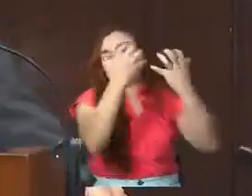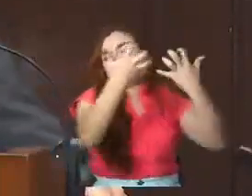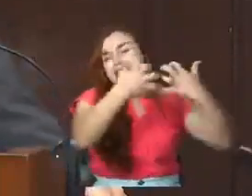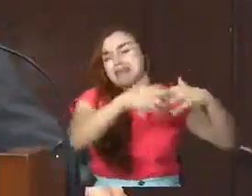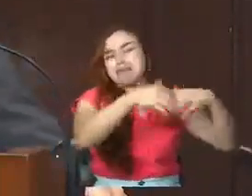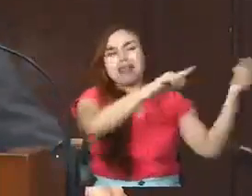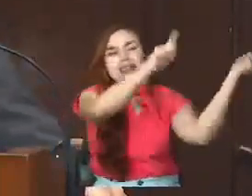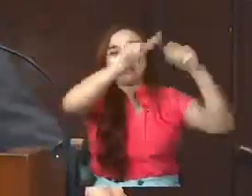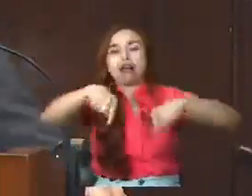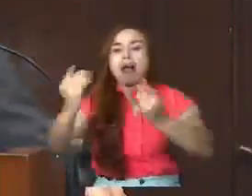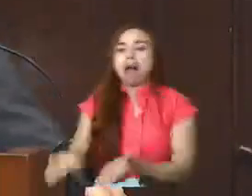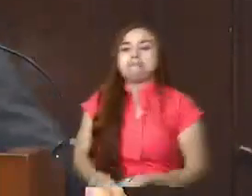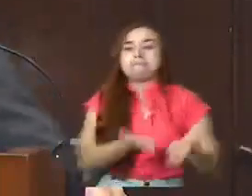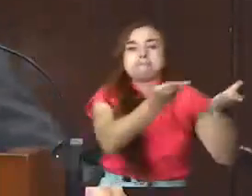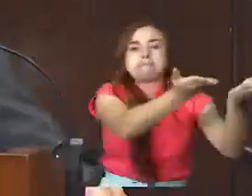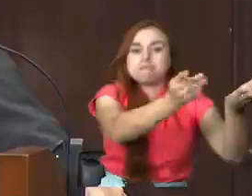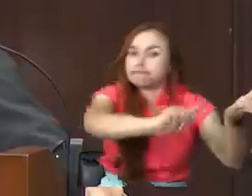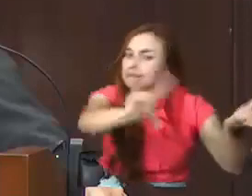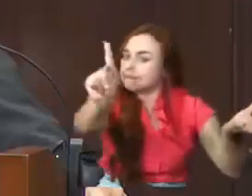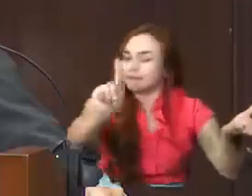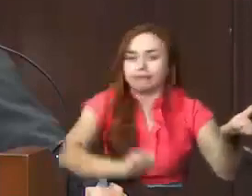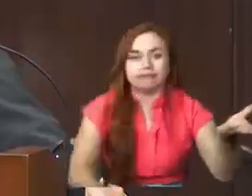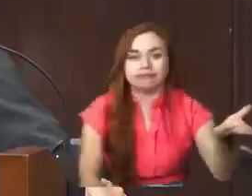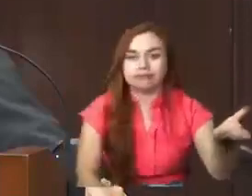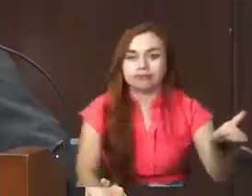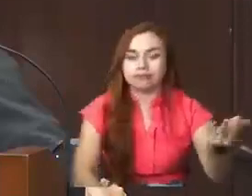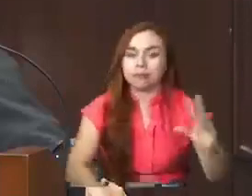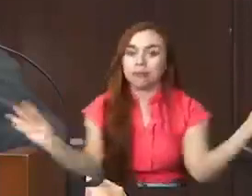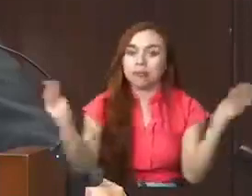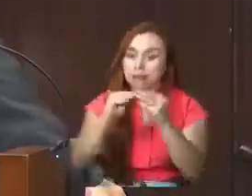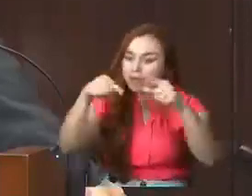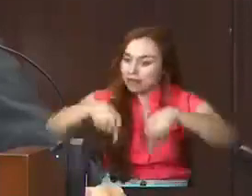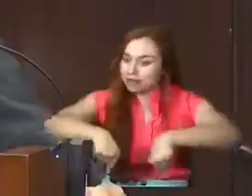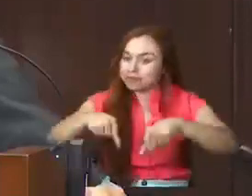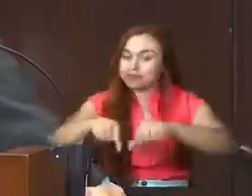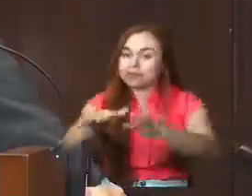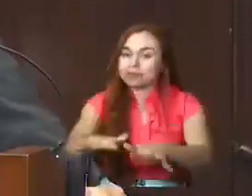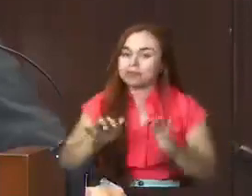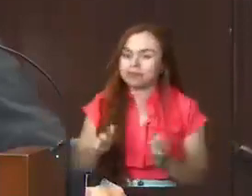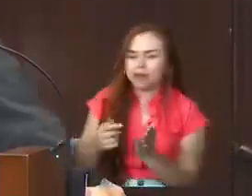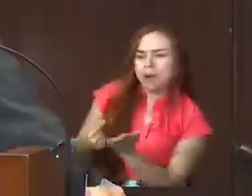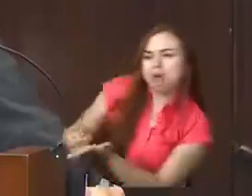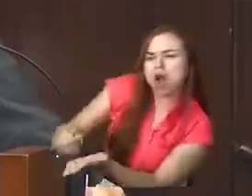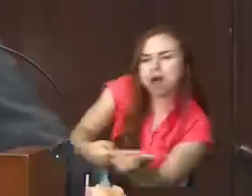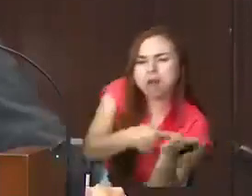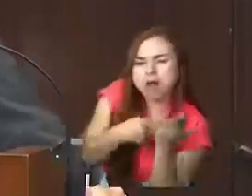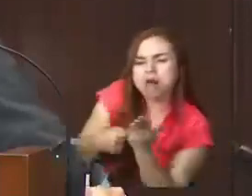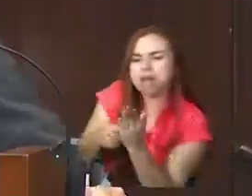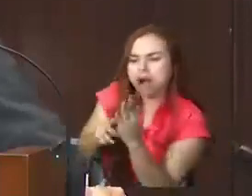Esta Asamblea debatirá el contrato ley en base a esos tres principios.